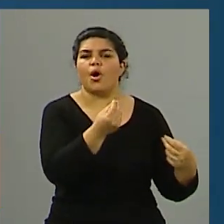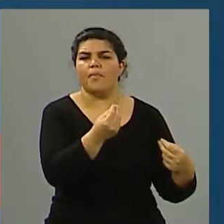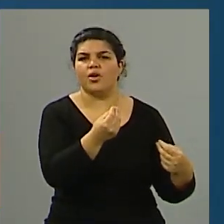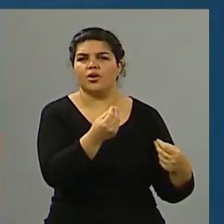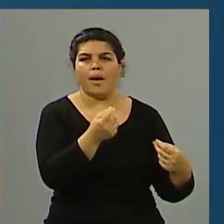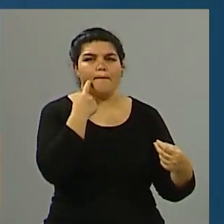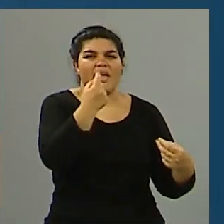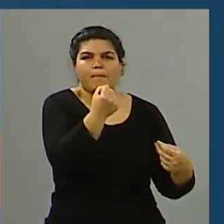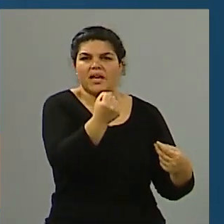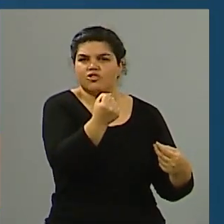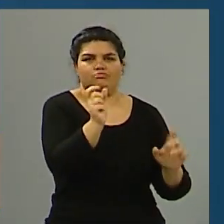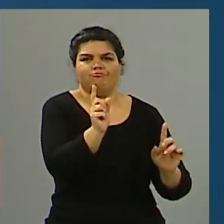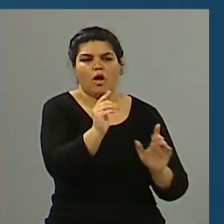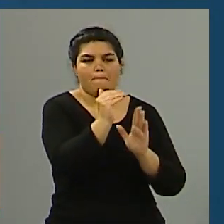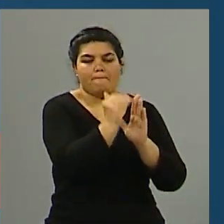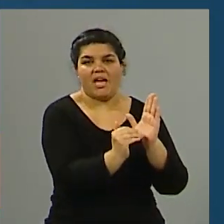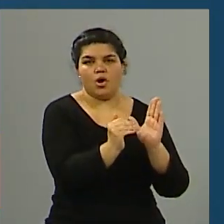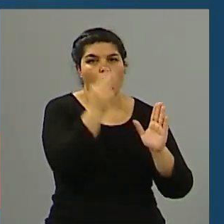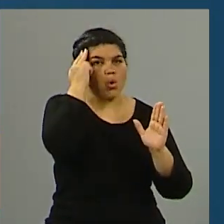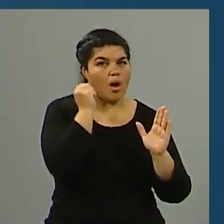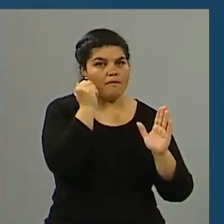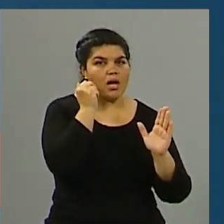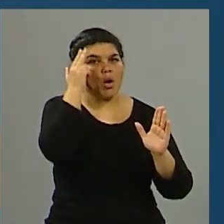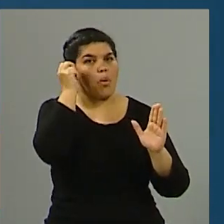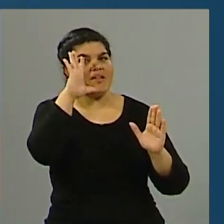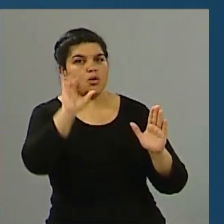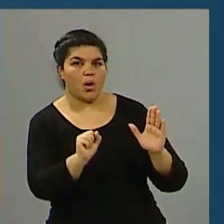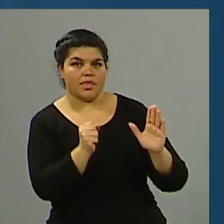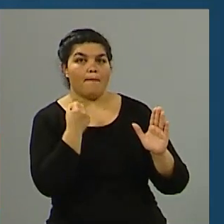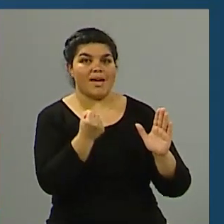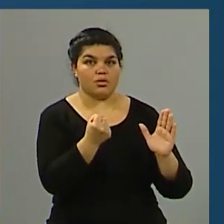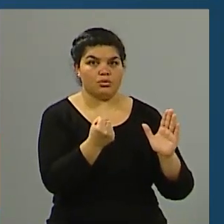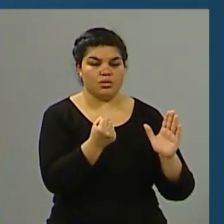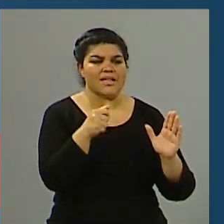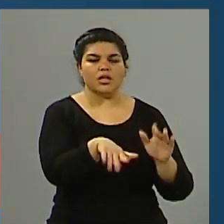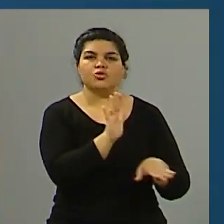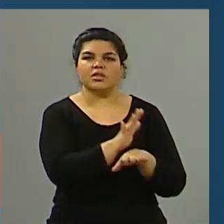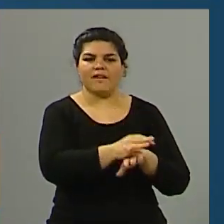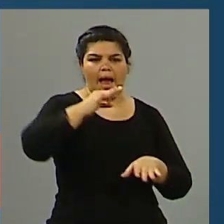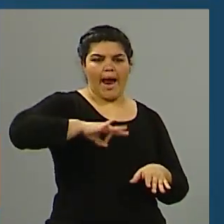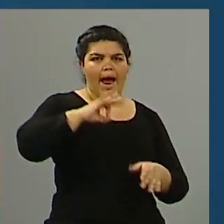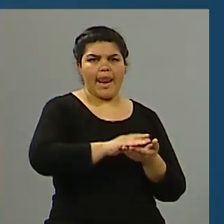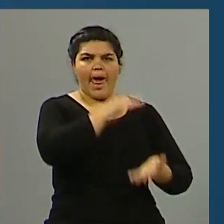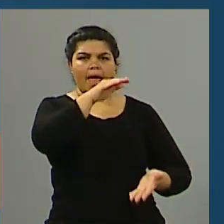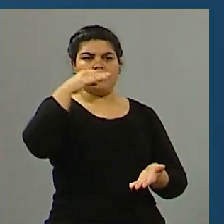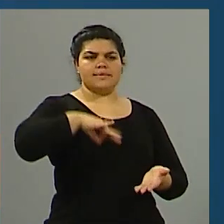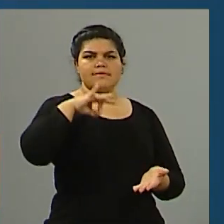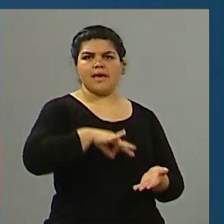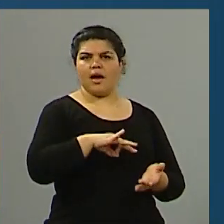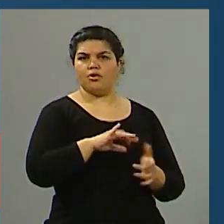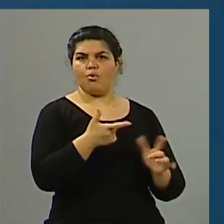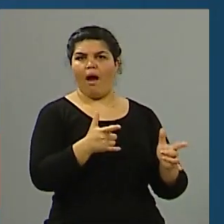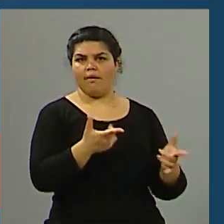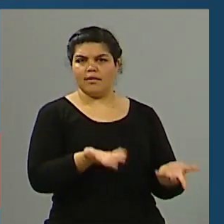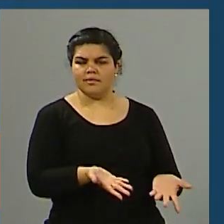900 o 950. No es rentabilidad lo que le estoy poniendo, simplemente tratando de ponerle algo de margen, porque